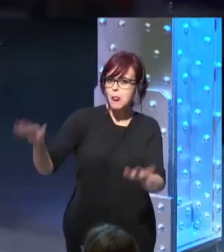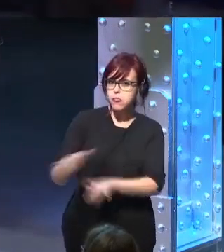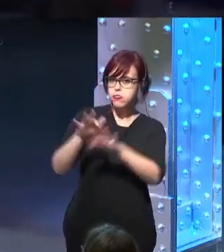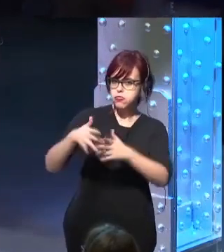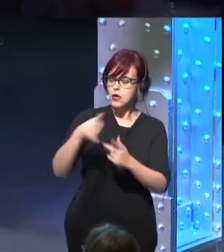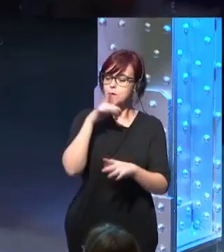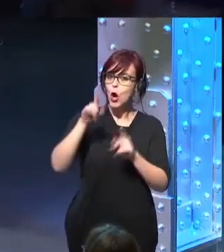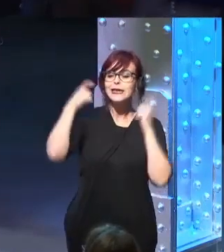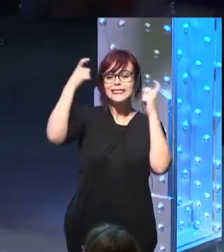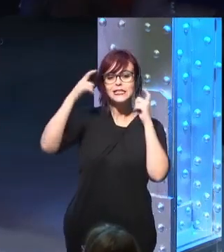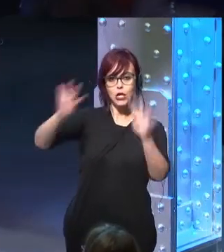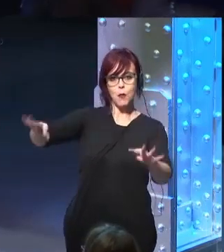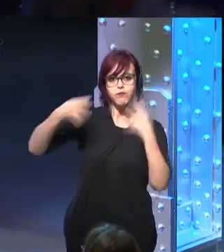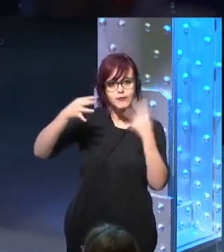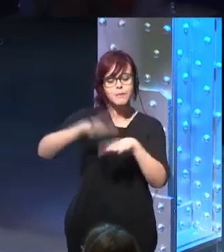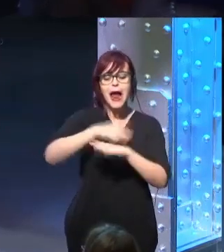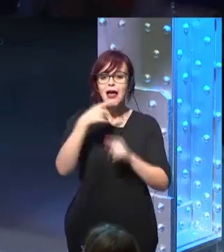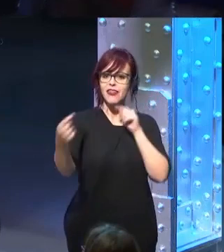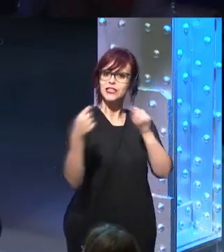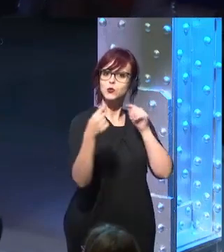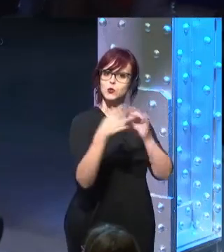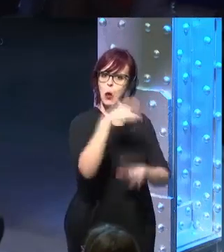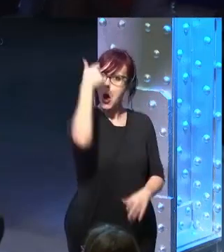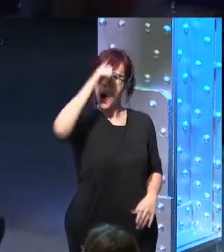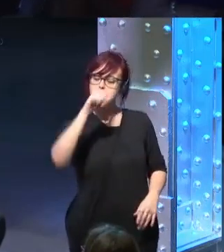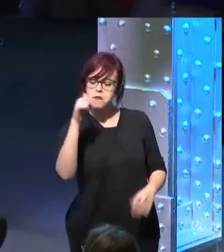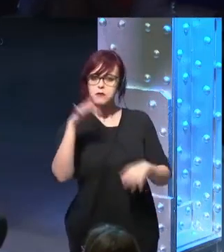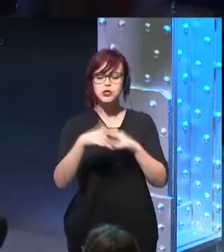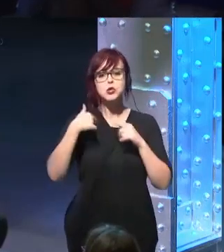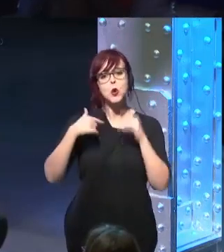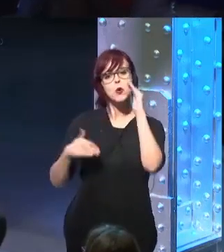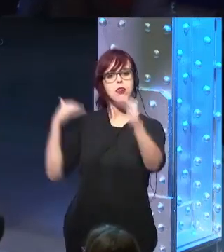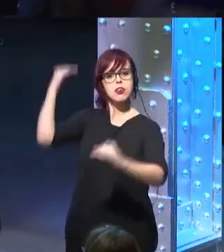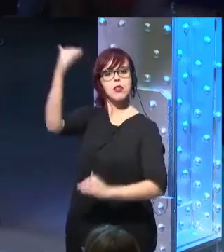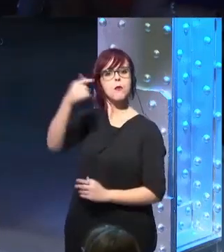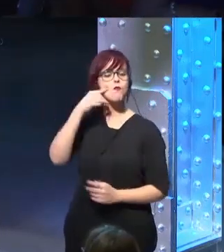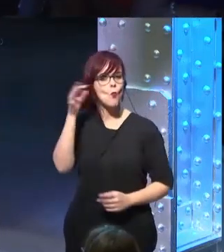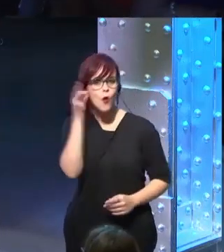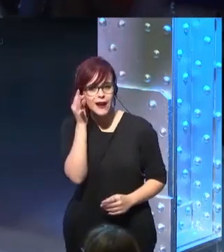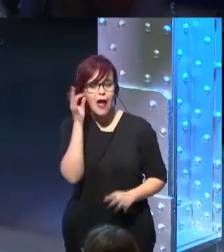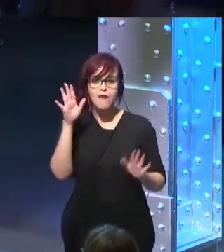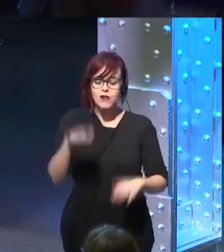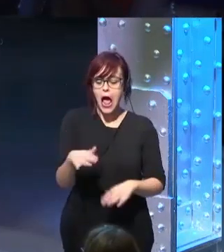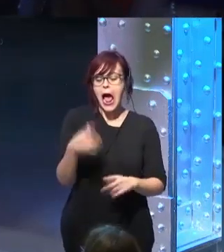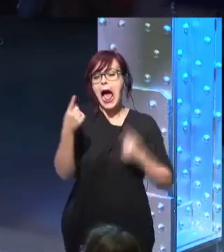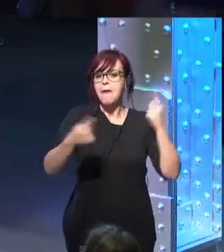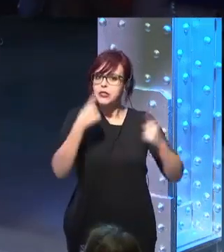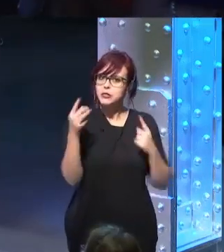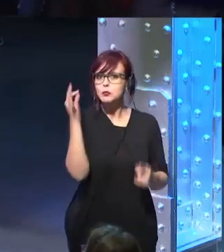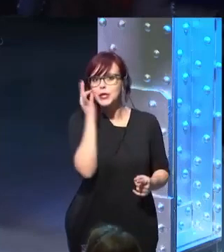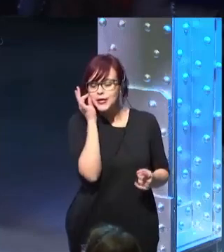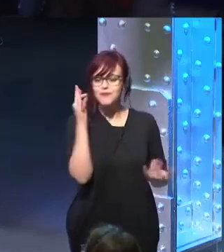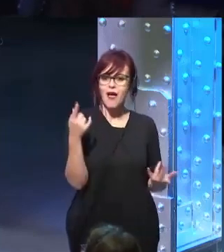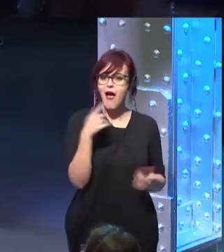me note, que se me preste atención, cómo puedo encajar en las discusiones de los hombres, etcétera, etcétera. Yo creo que todas las mujeres lo han hablado alguna